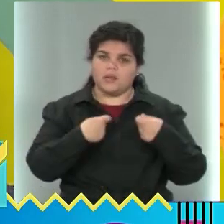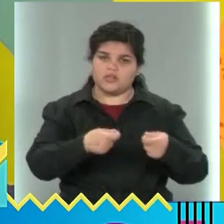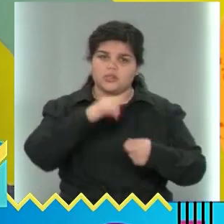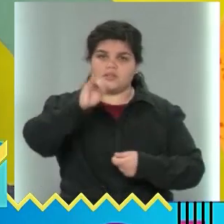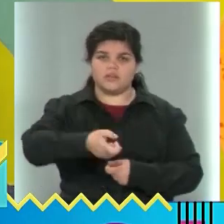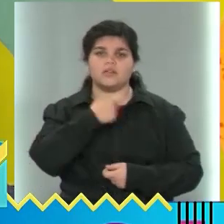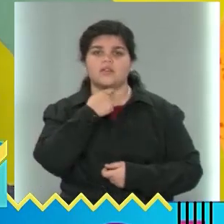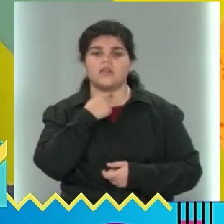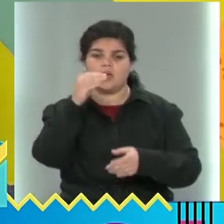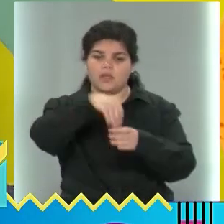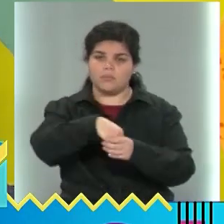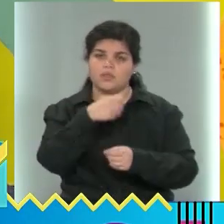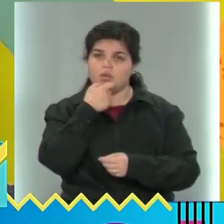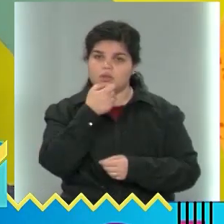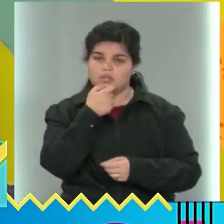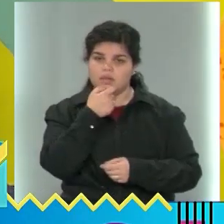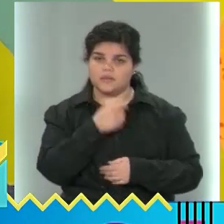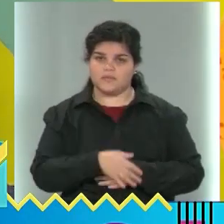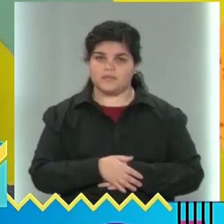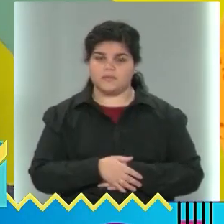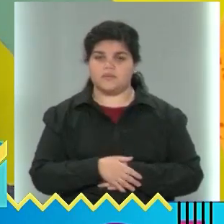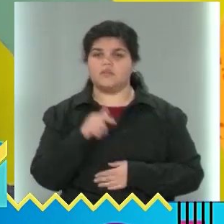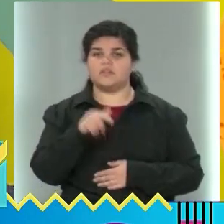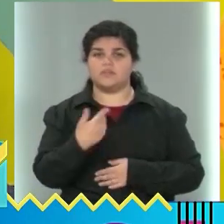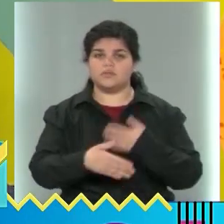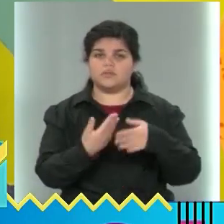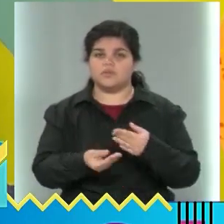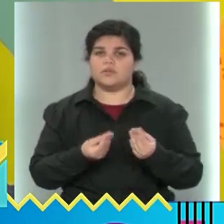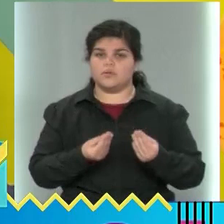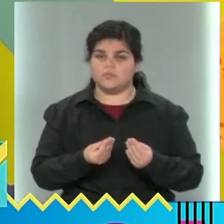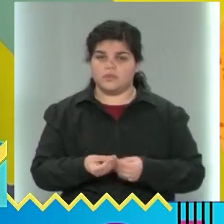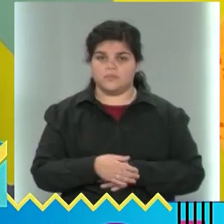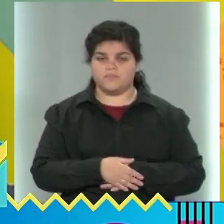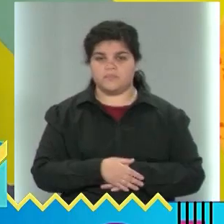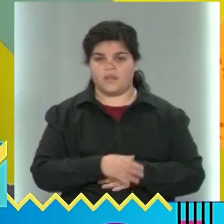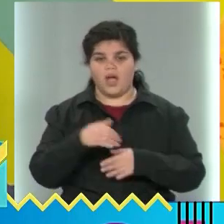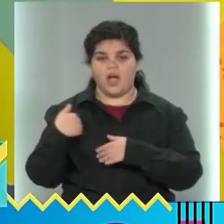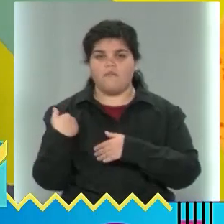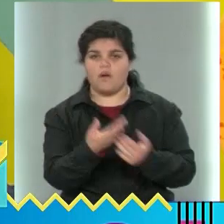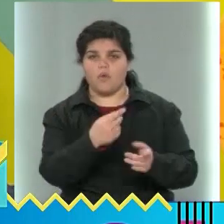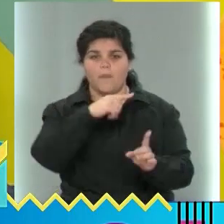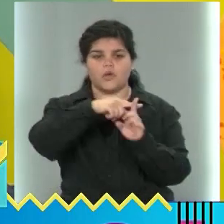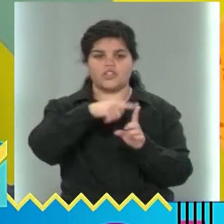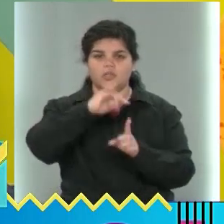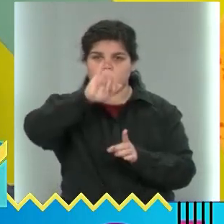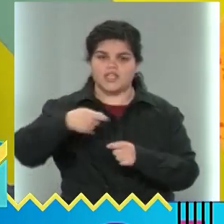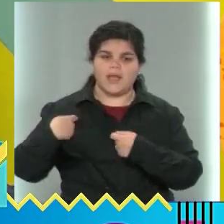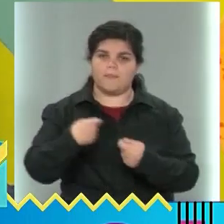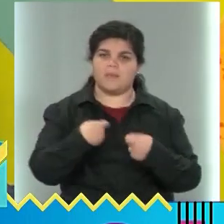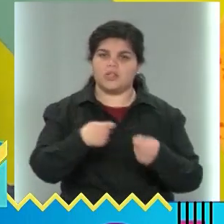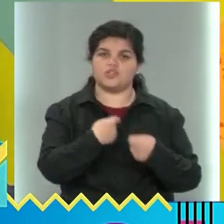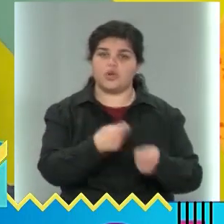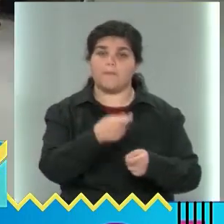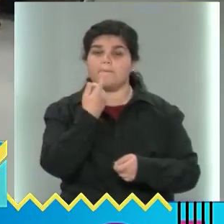esa inversión la ubique y dé un puntaje positivo para que se haga esa inversión, siempre y cuando se haga